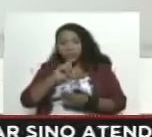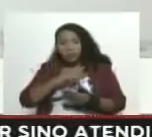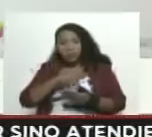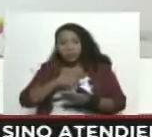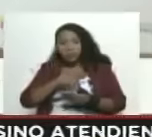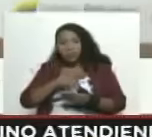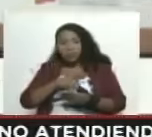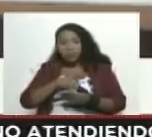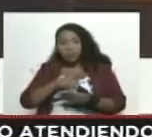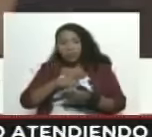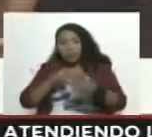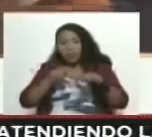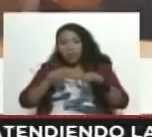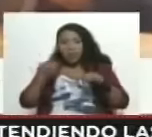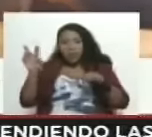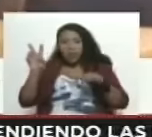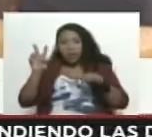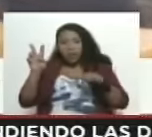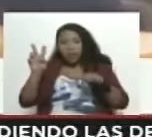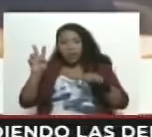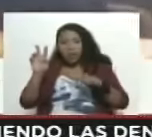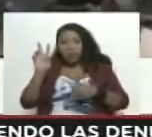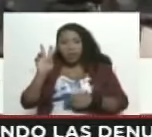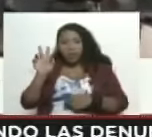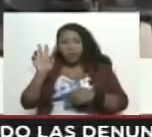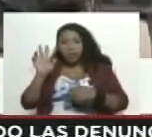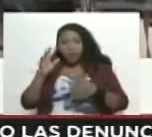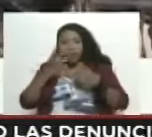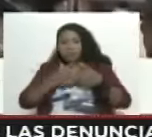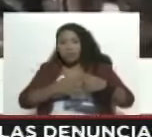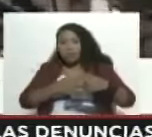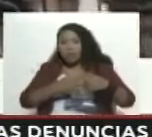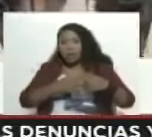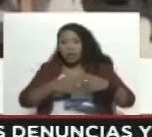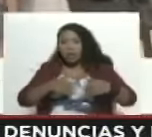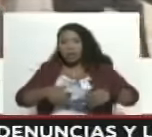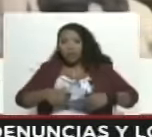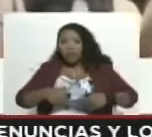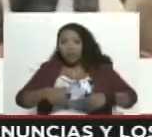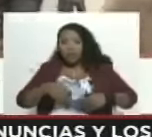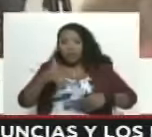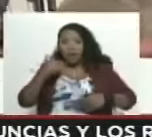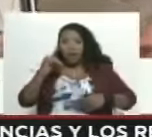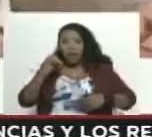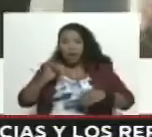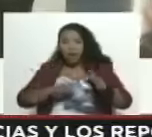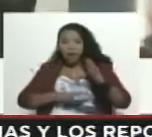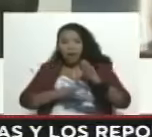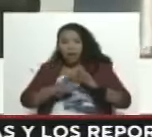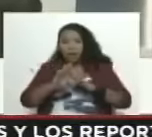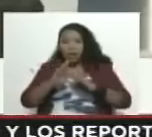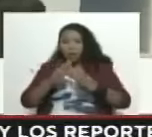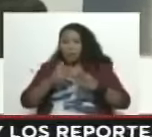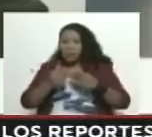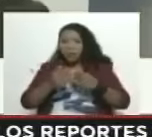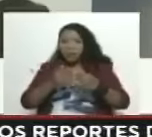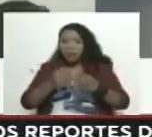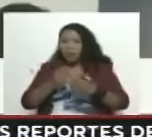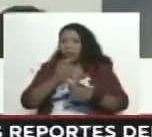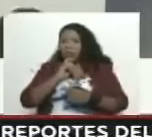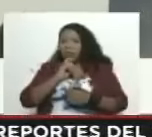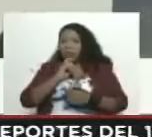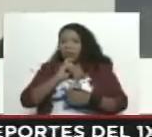de Repsol en Venezuela, ambas compañías muestran los esfuerzos alcanzados y a pesar de las adversidades, se